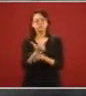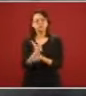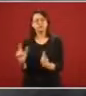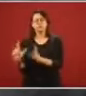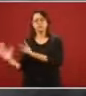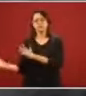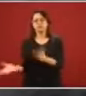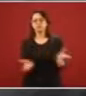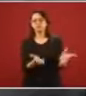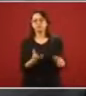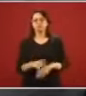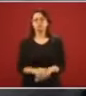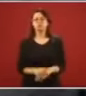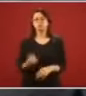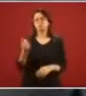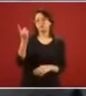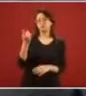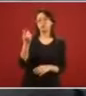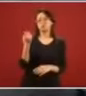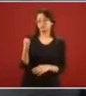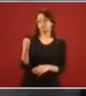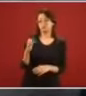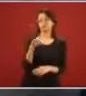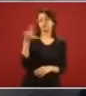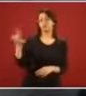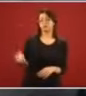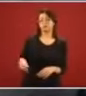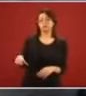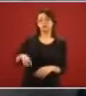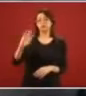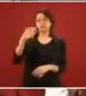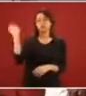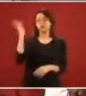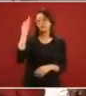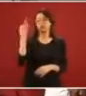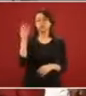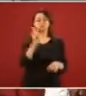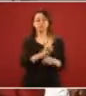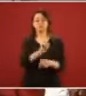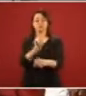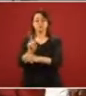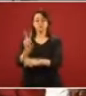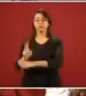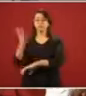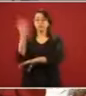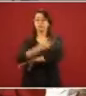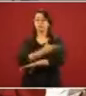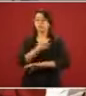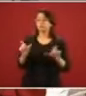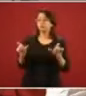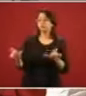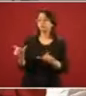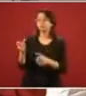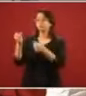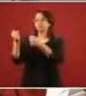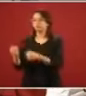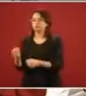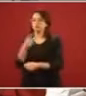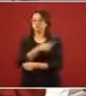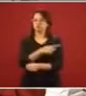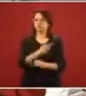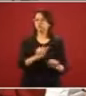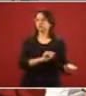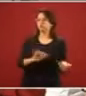el gobierno federal inició allá un operativo en la caseta segura para recuperar el control. ¿Cuál es su postura sobre